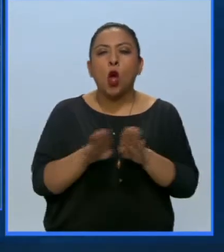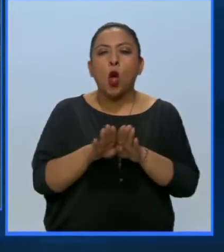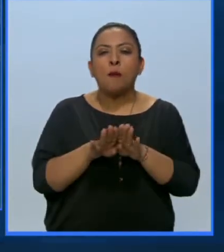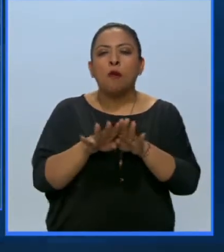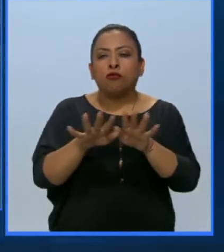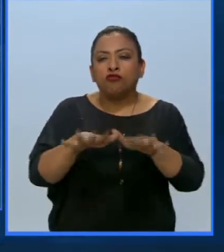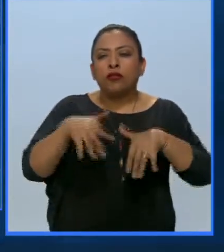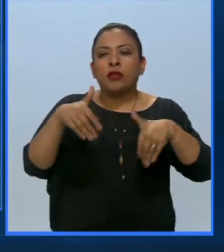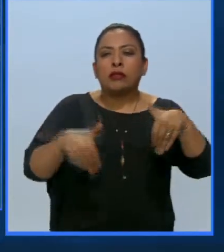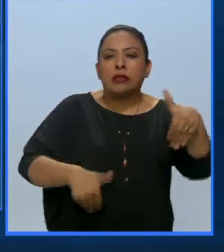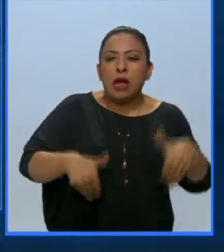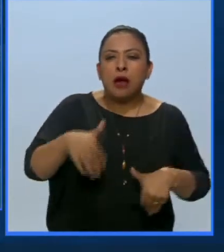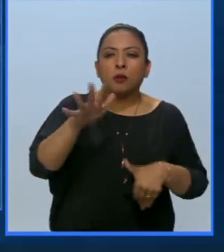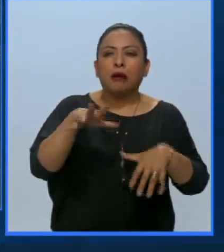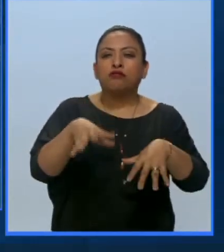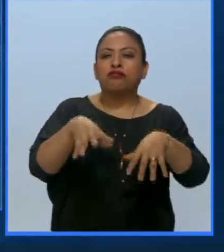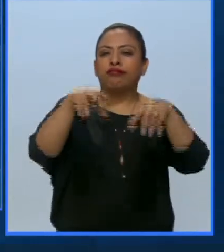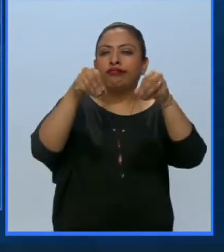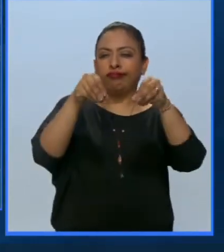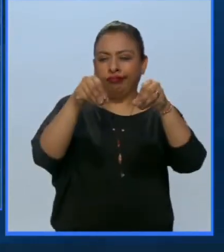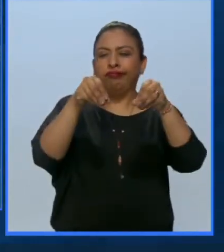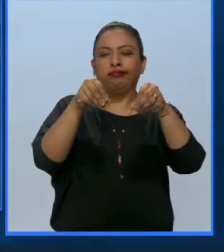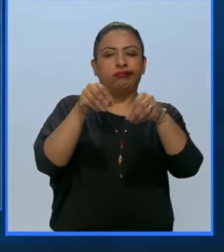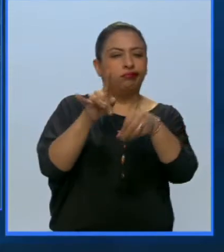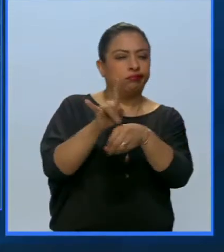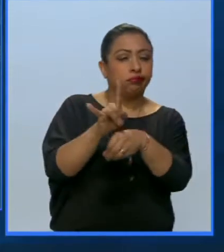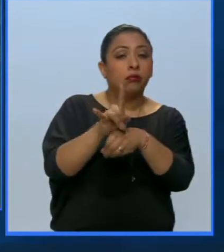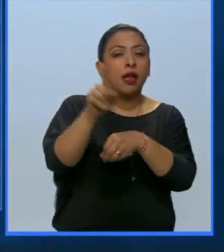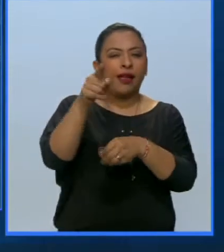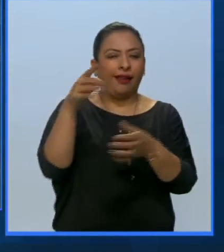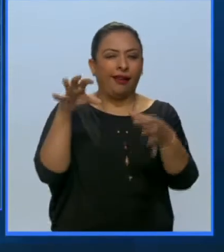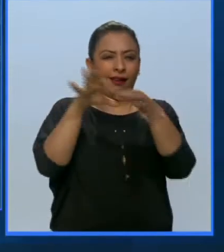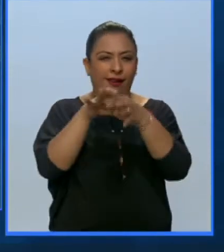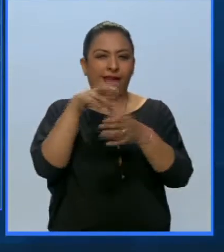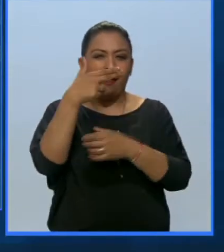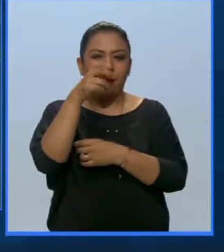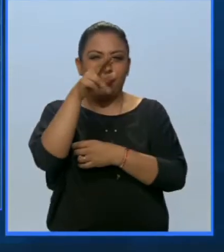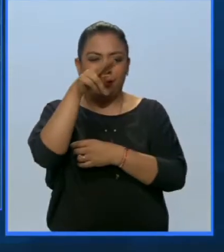teatral, en lo circense. Y yo creo que en ese sentido Hernández Moncada y Limantur